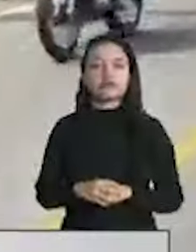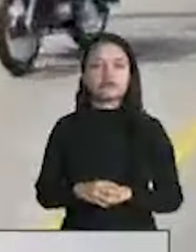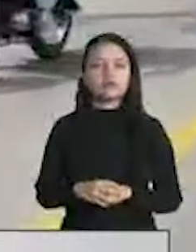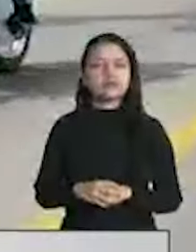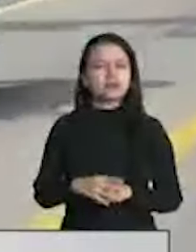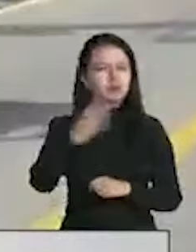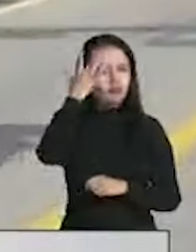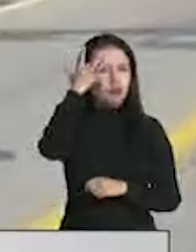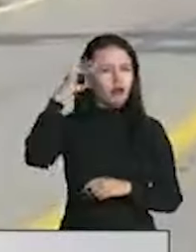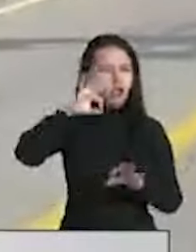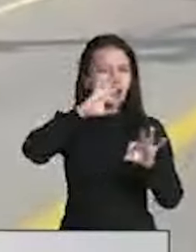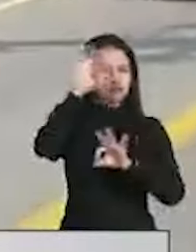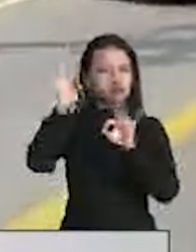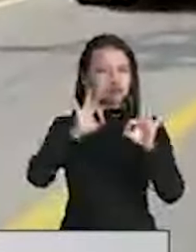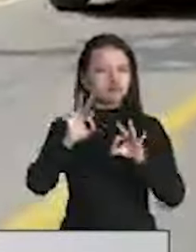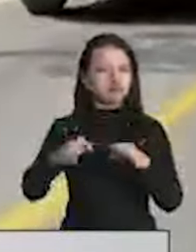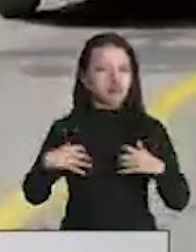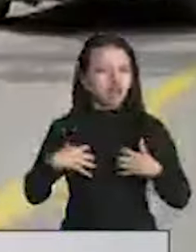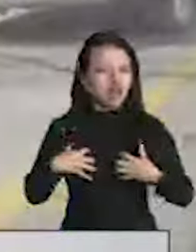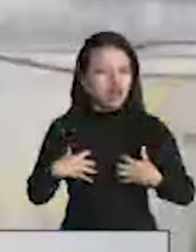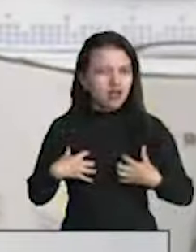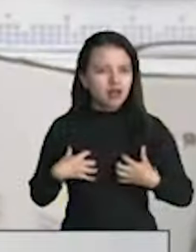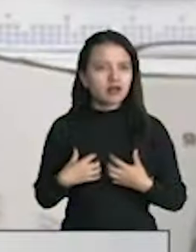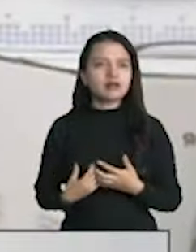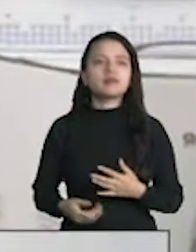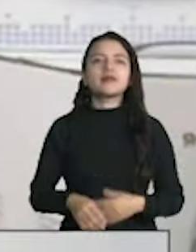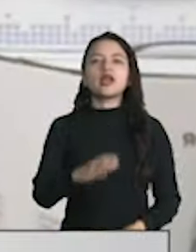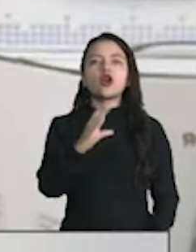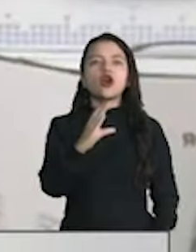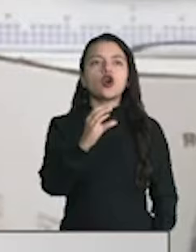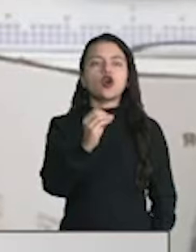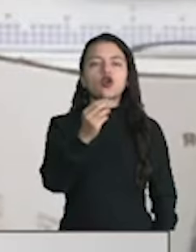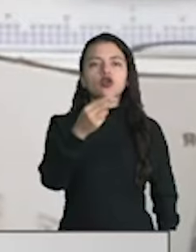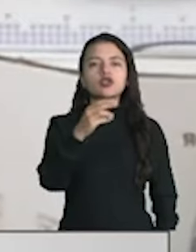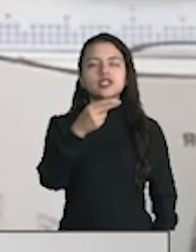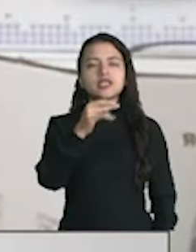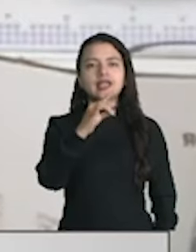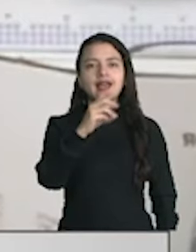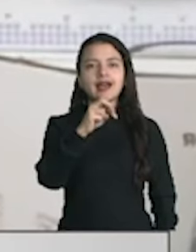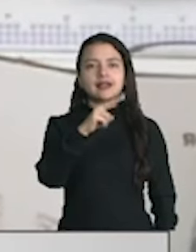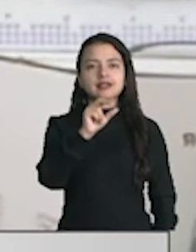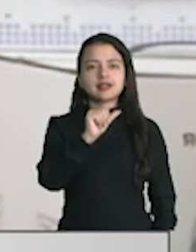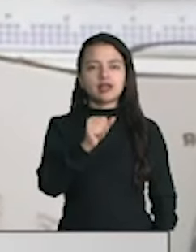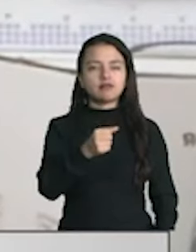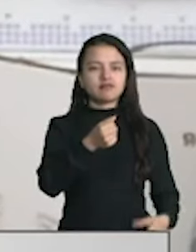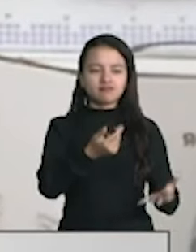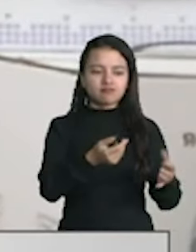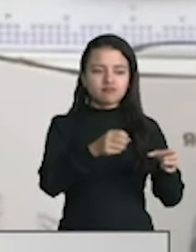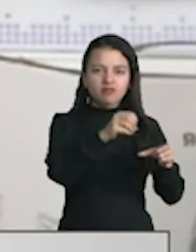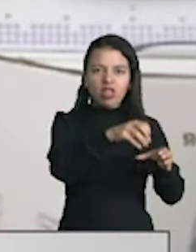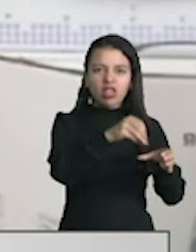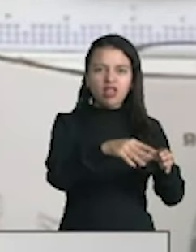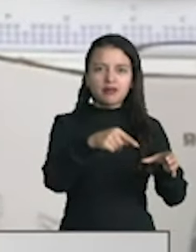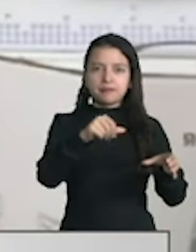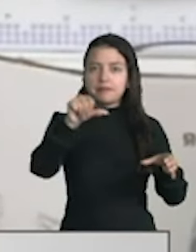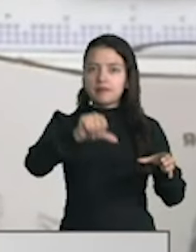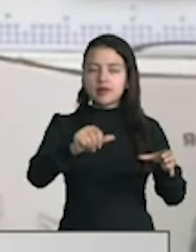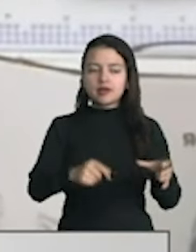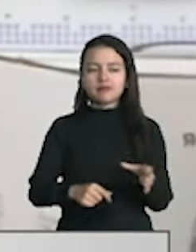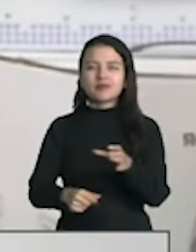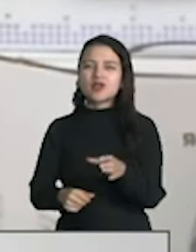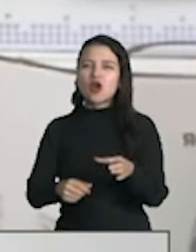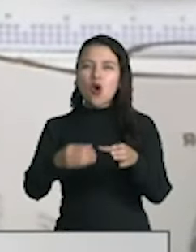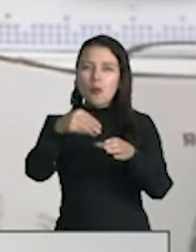dando esta problemática? Por el mal uso de la pollinaza, por los pozos sépticos y diferentes factores que hacen que